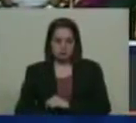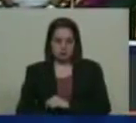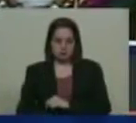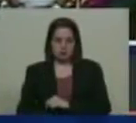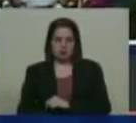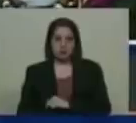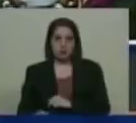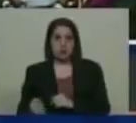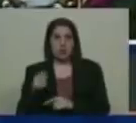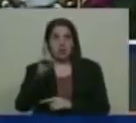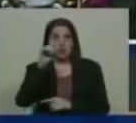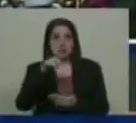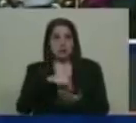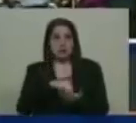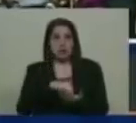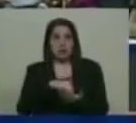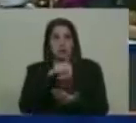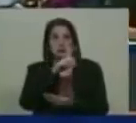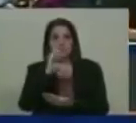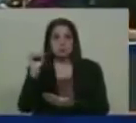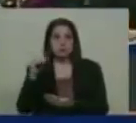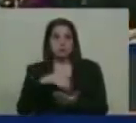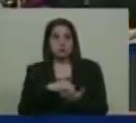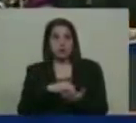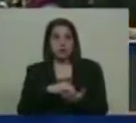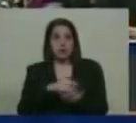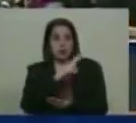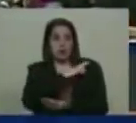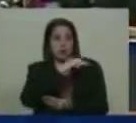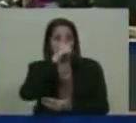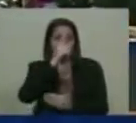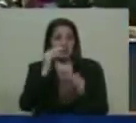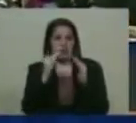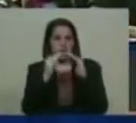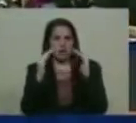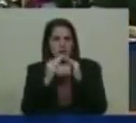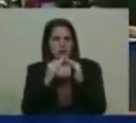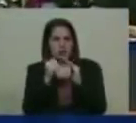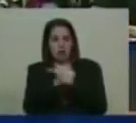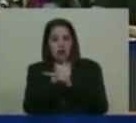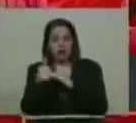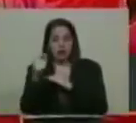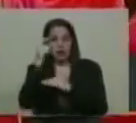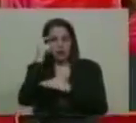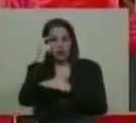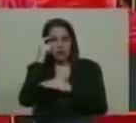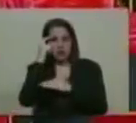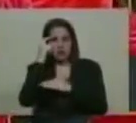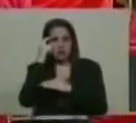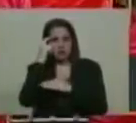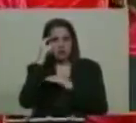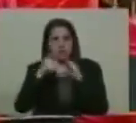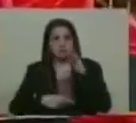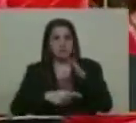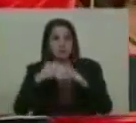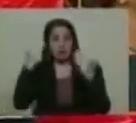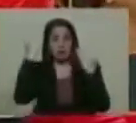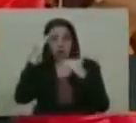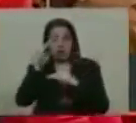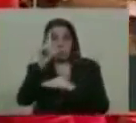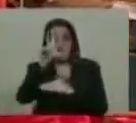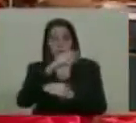100.000 jefas de hogar por día, hasta que lleguemos en una primera fase a